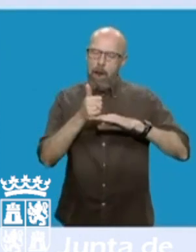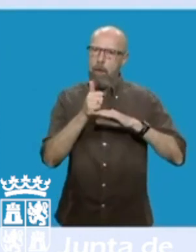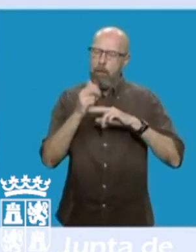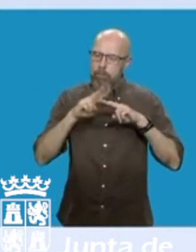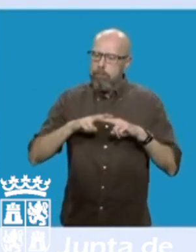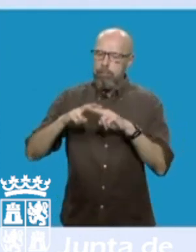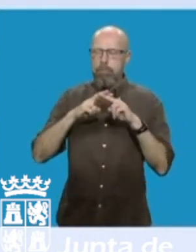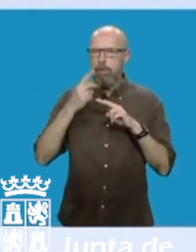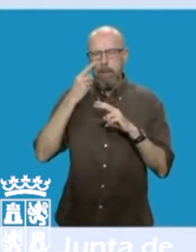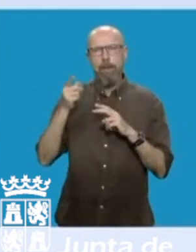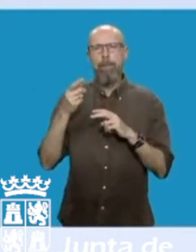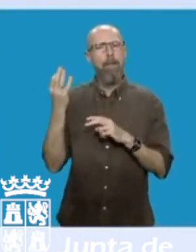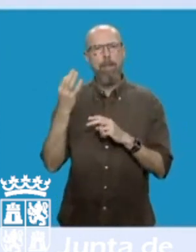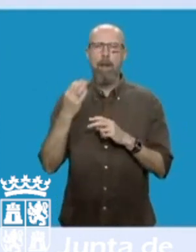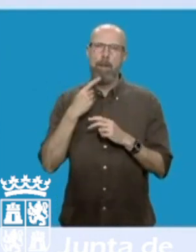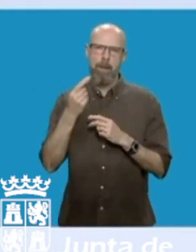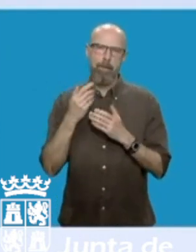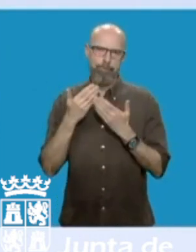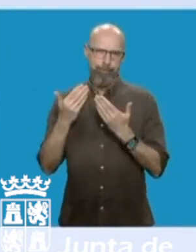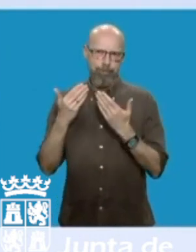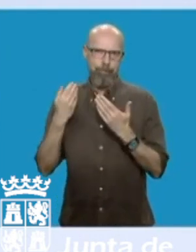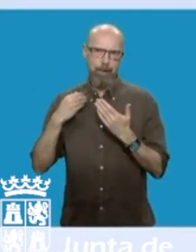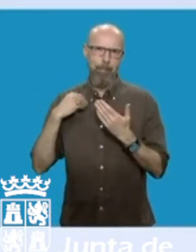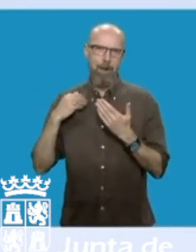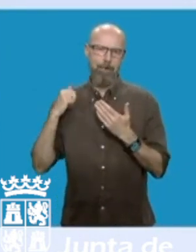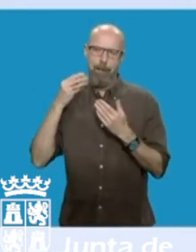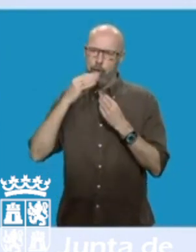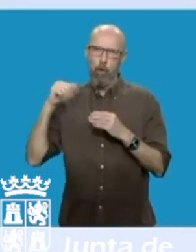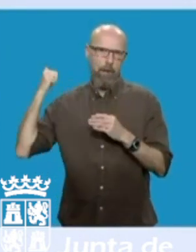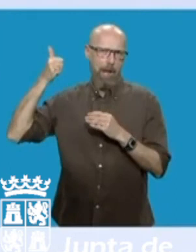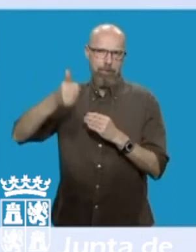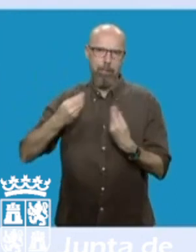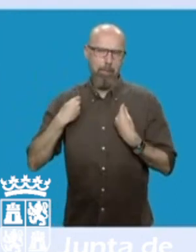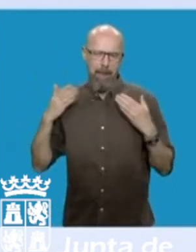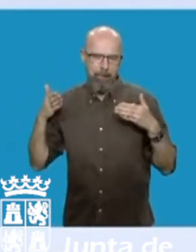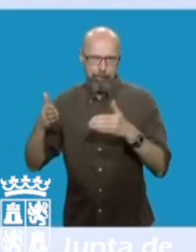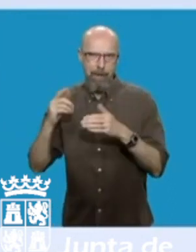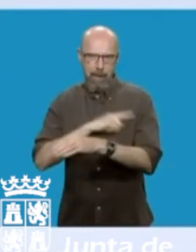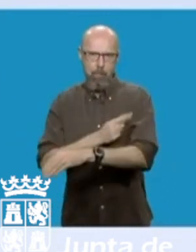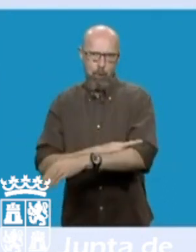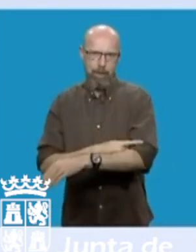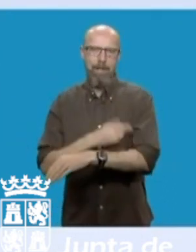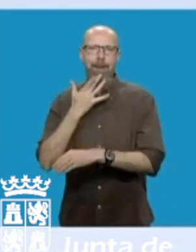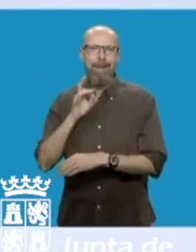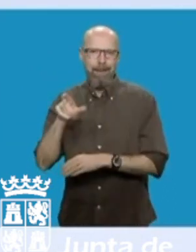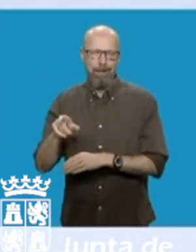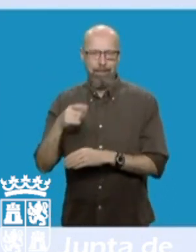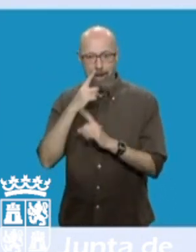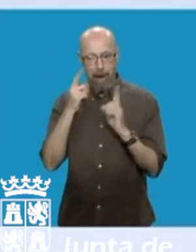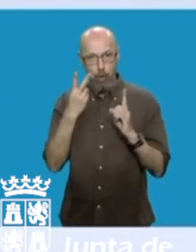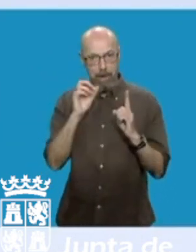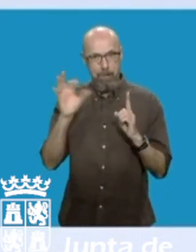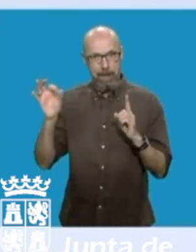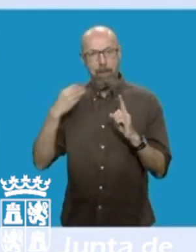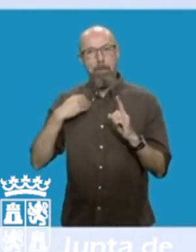en esta edición se agradezca la trayectoria ejemplar de toda una vida dedicada al deporte. En esta ocasión, en la edición de 2020, ese deporte es